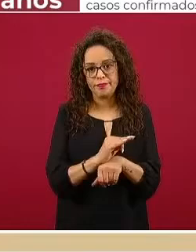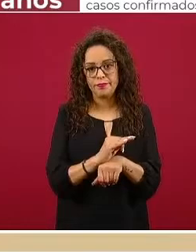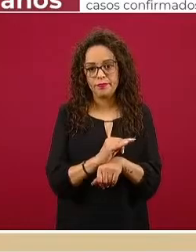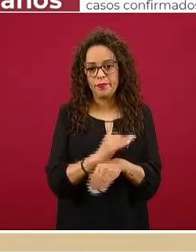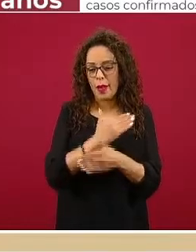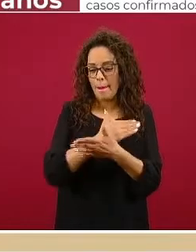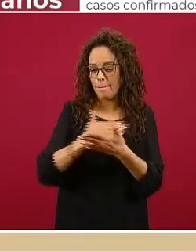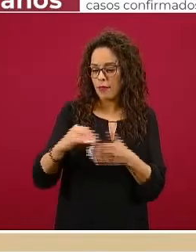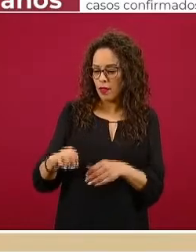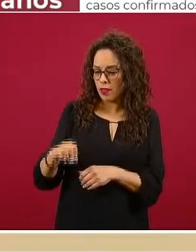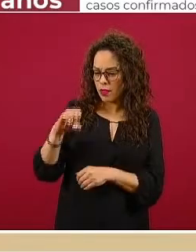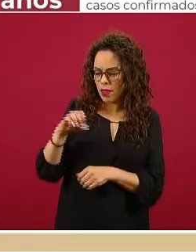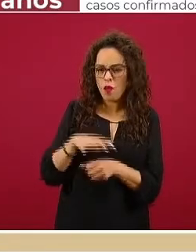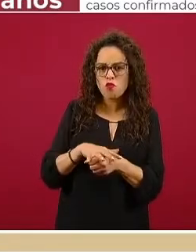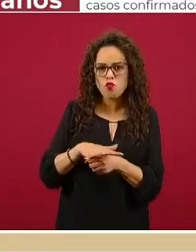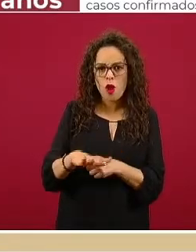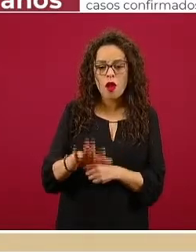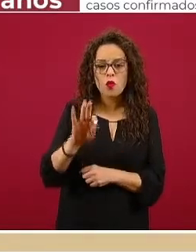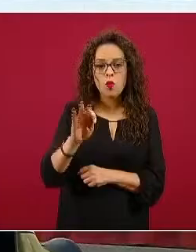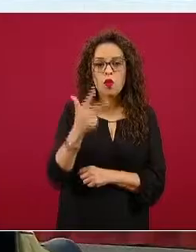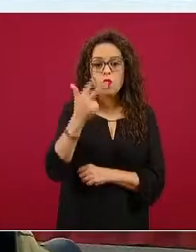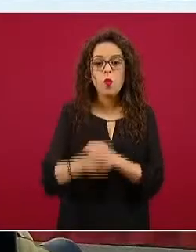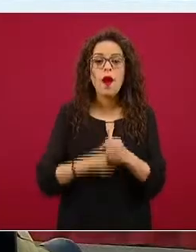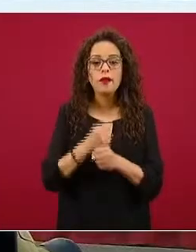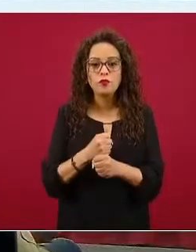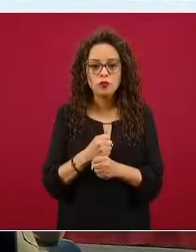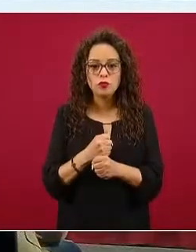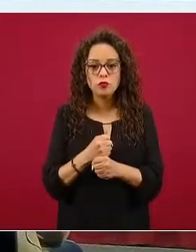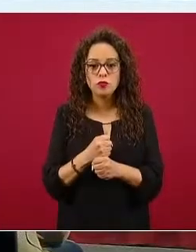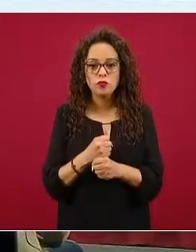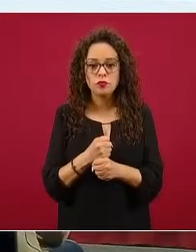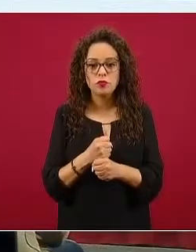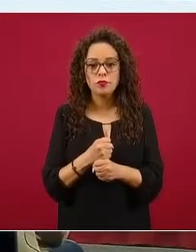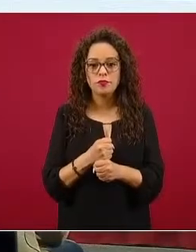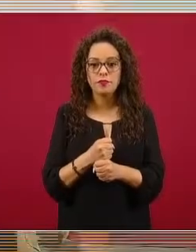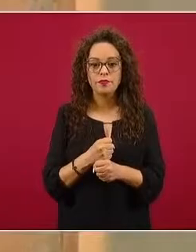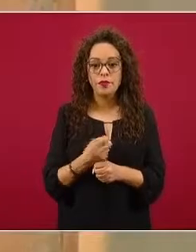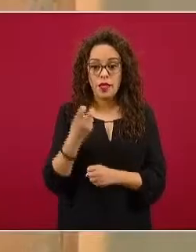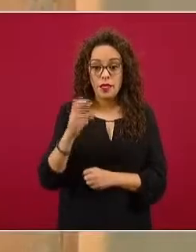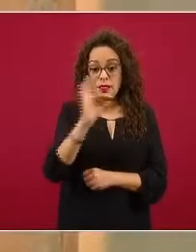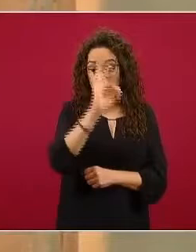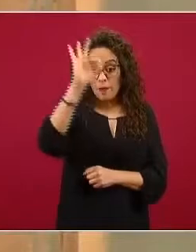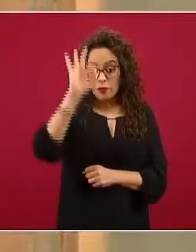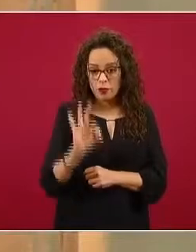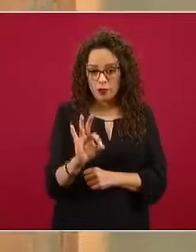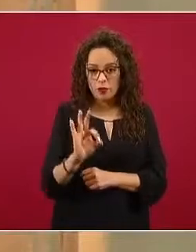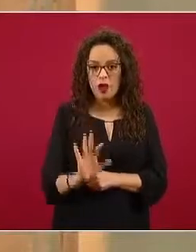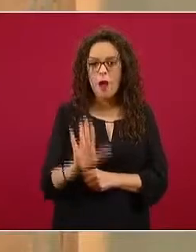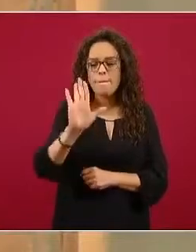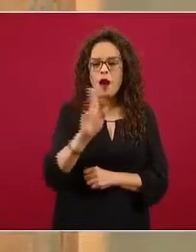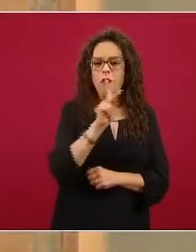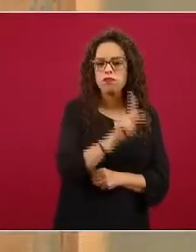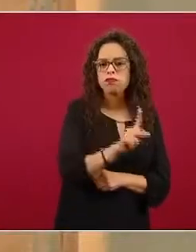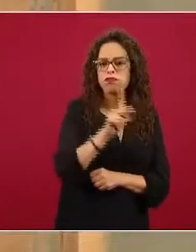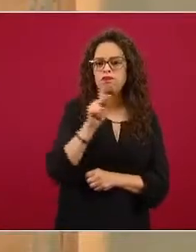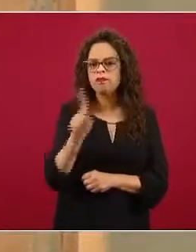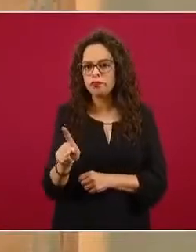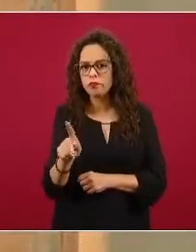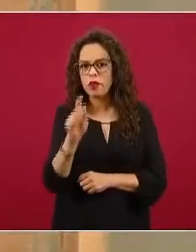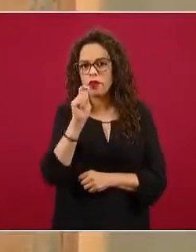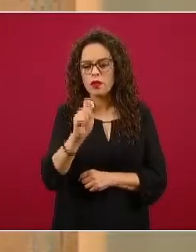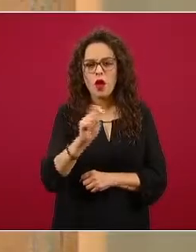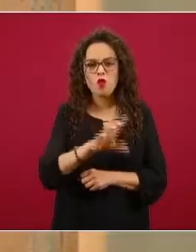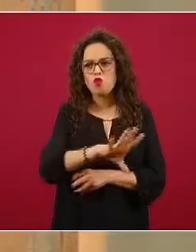edad 48 años. Y el porcentaje es muy similar al comportamiento de toda